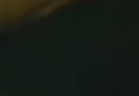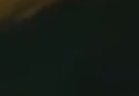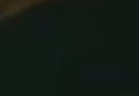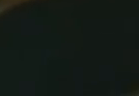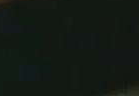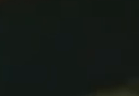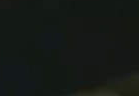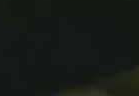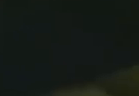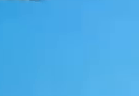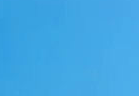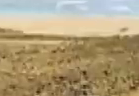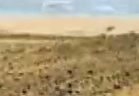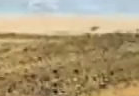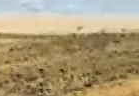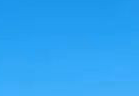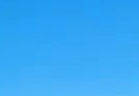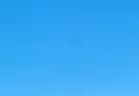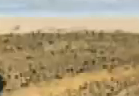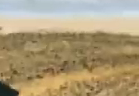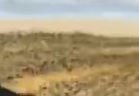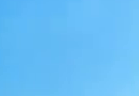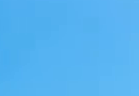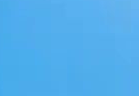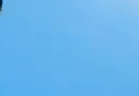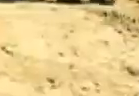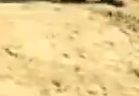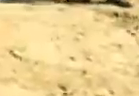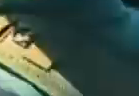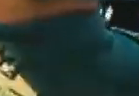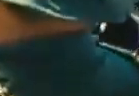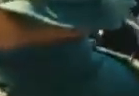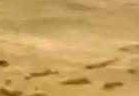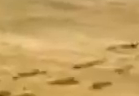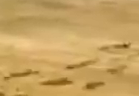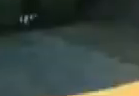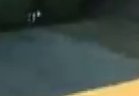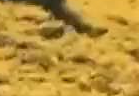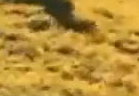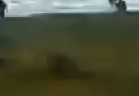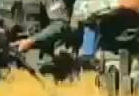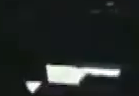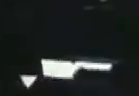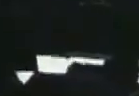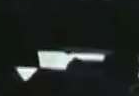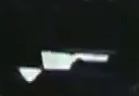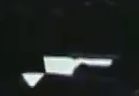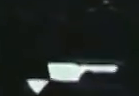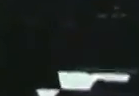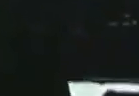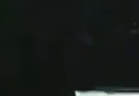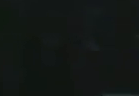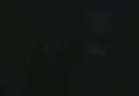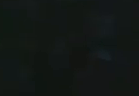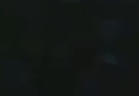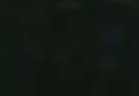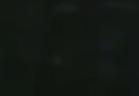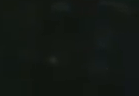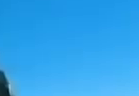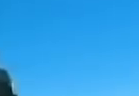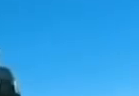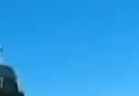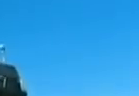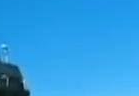Comandante Supremo Hugo Chávez Frías 2021. Acá el Comando Estratégico Operacional dirigiendo las operaciones en